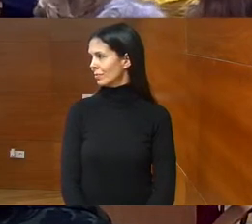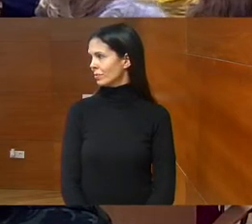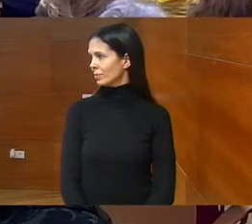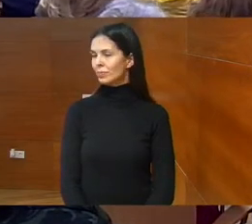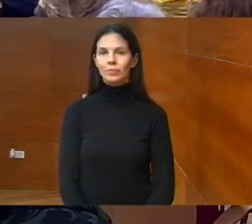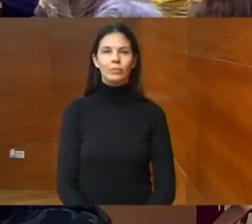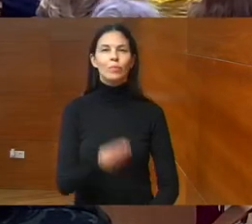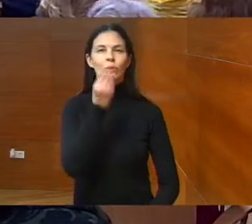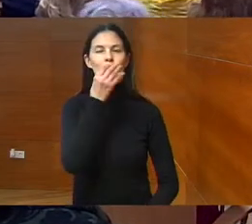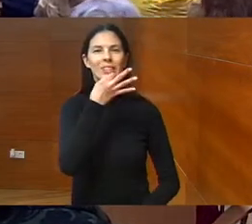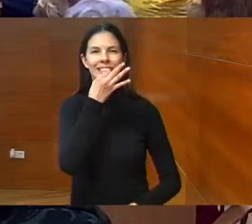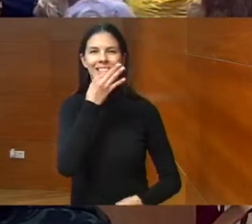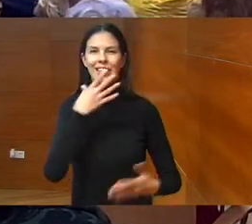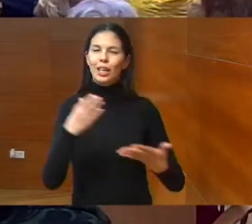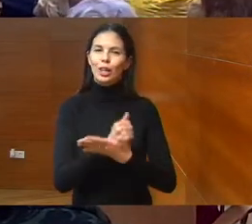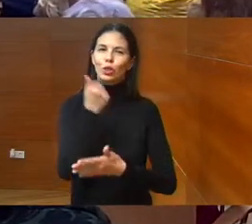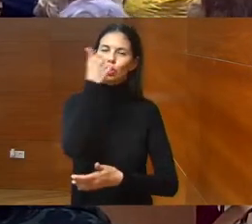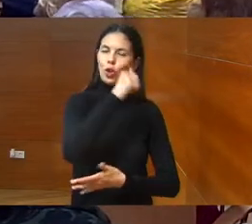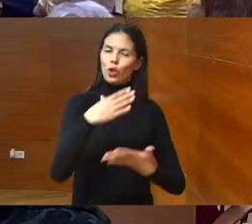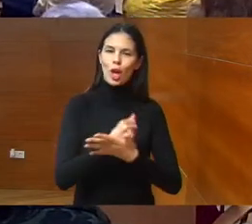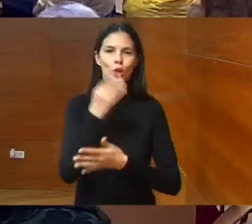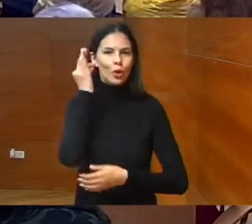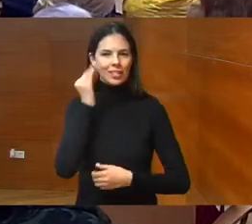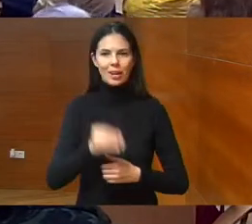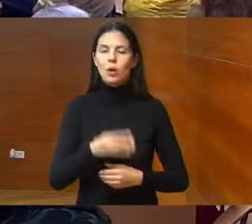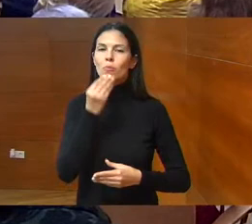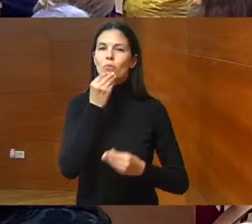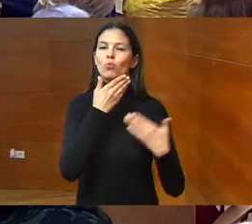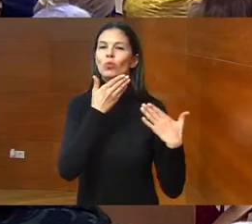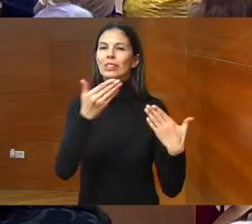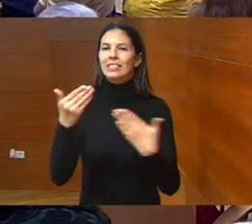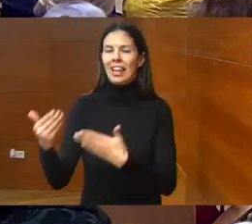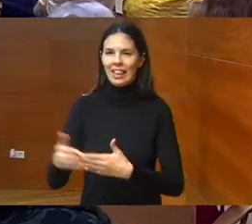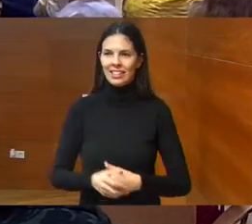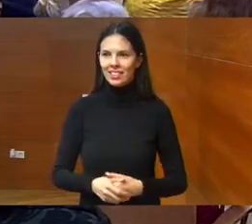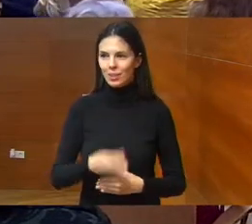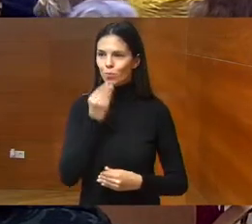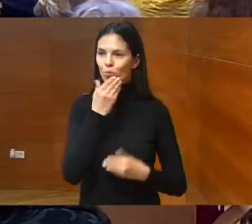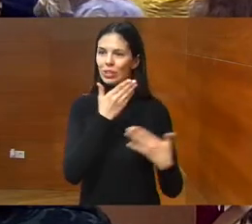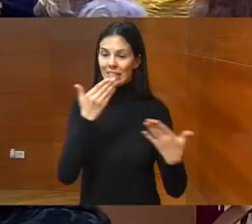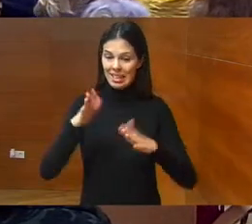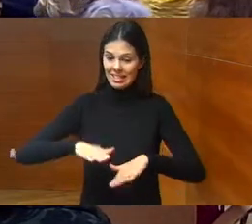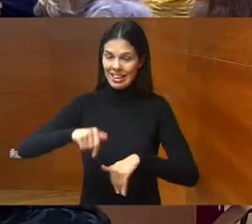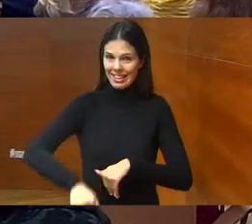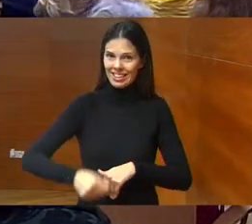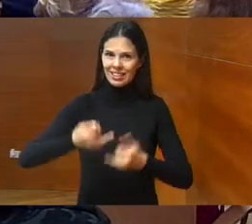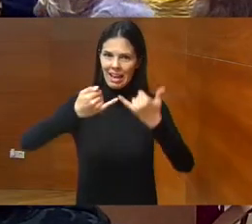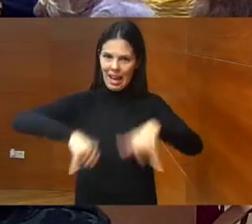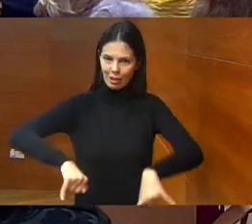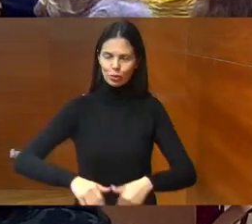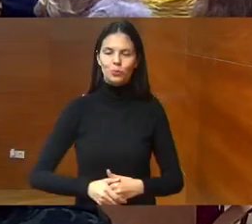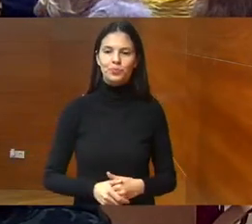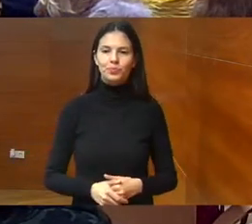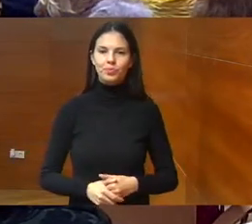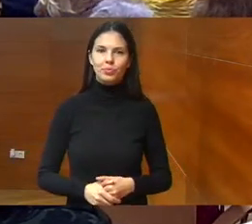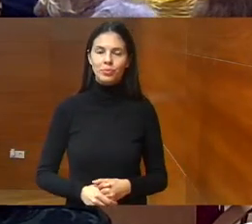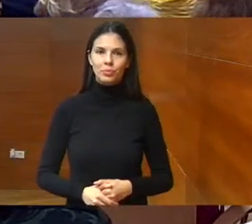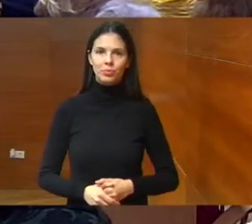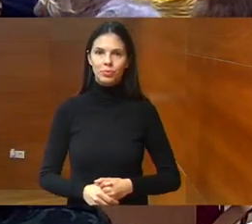Buenas tardes a todos y a todas nada Muchas gracias por estar aquí en este acto